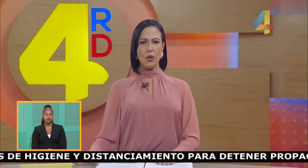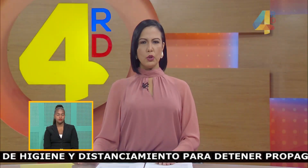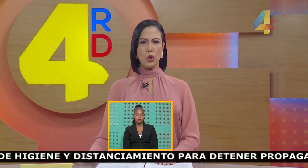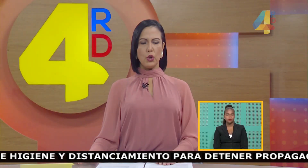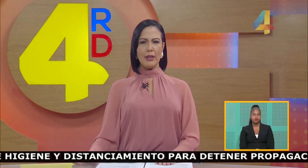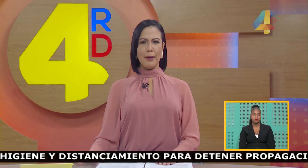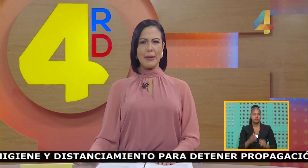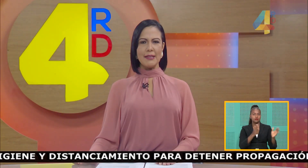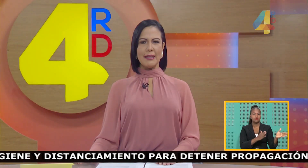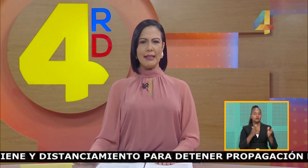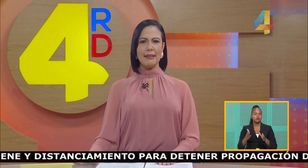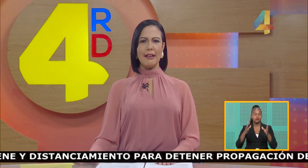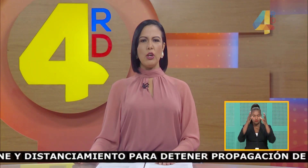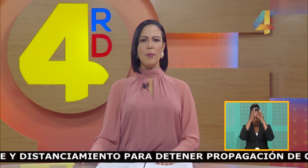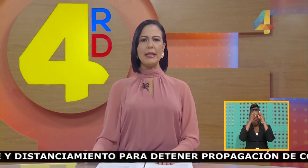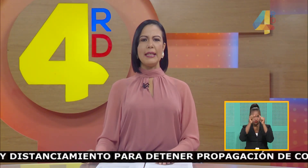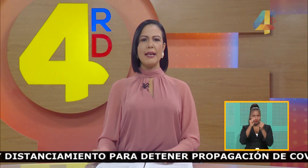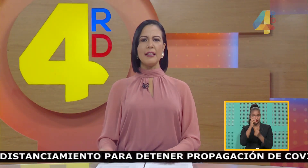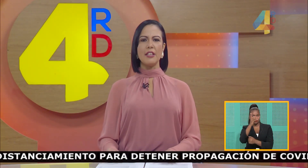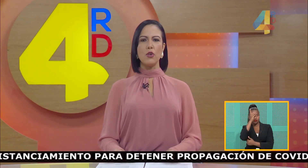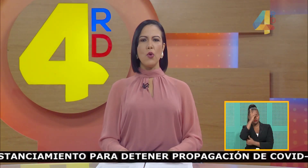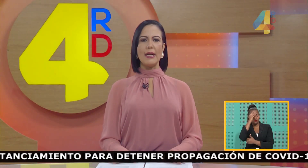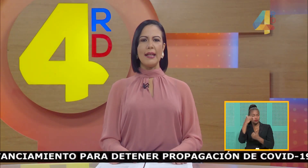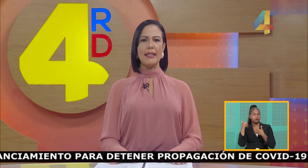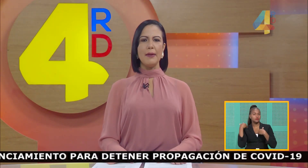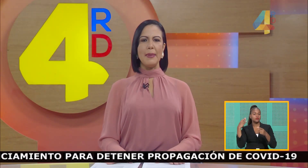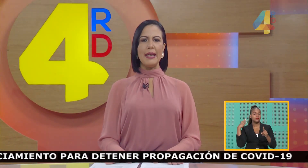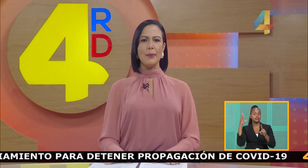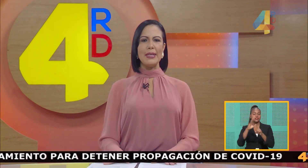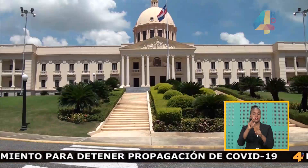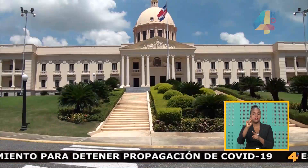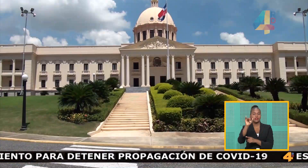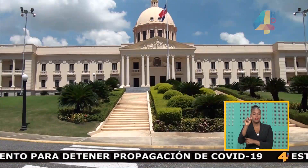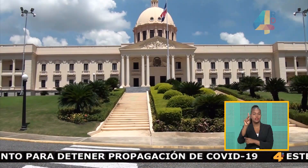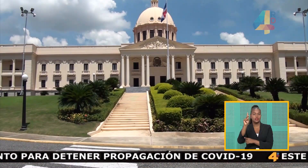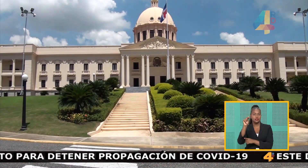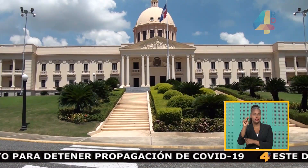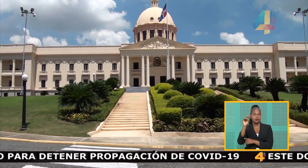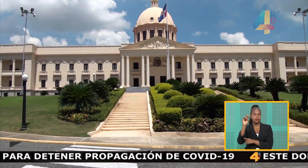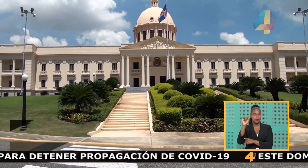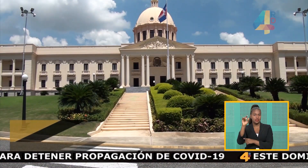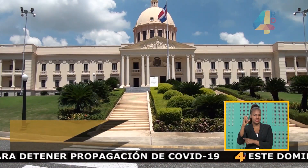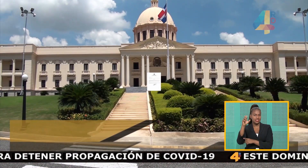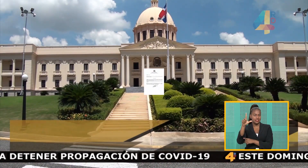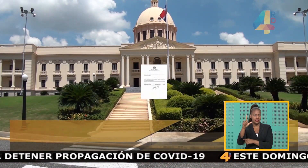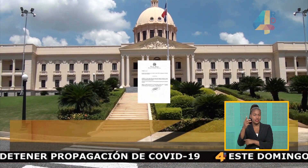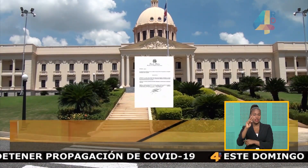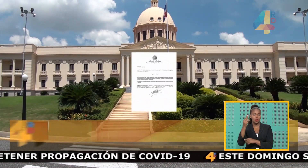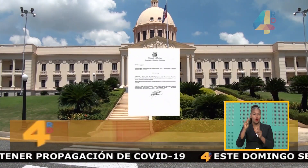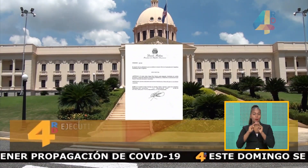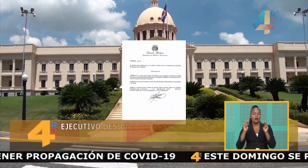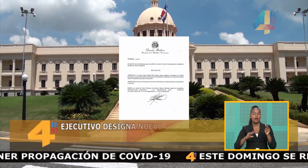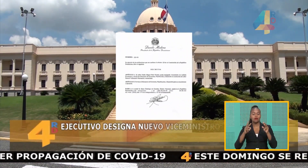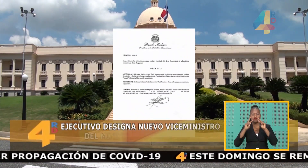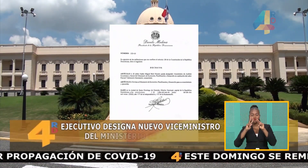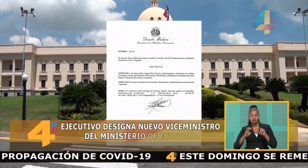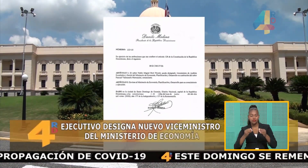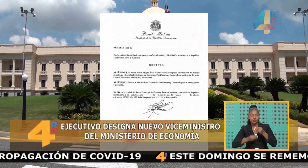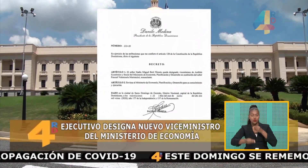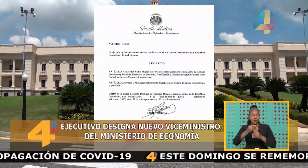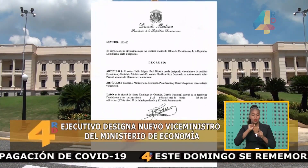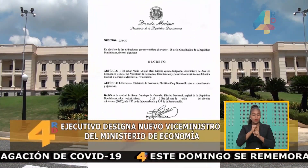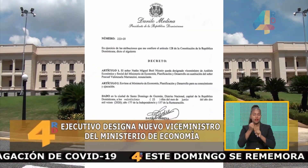En otro orden, el presidente Danilo Medina designó a Nadine Miguel Bessi viceministro de Análisis Económico y Social del